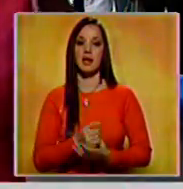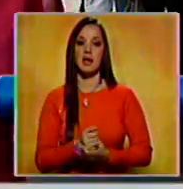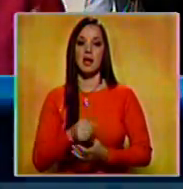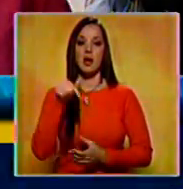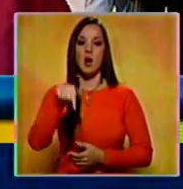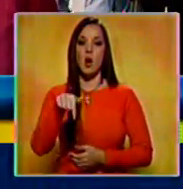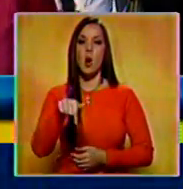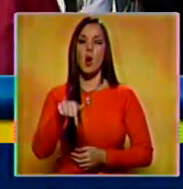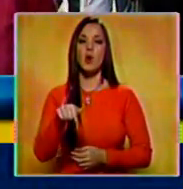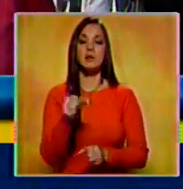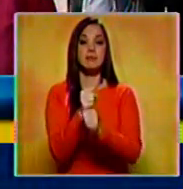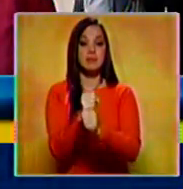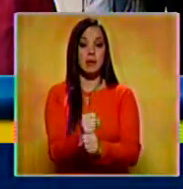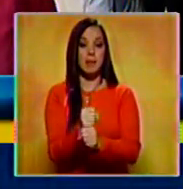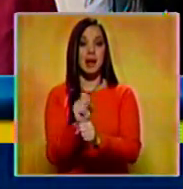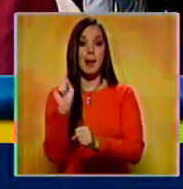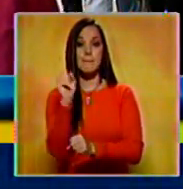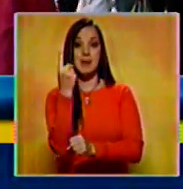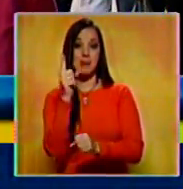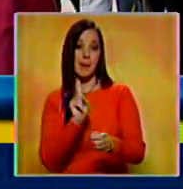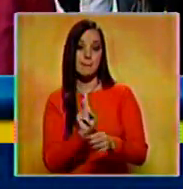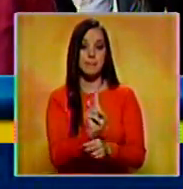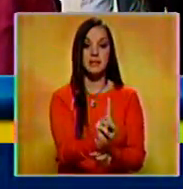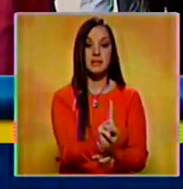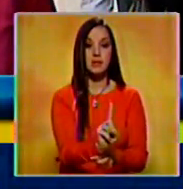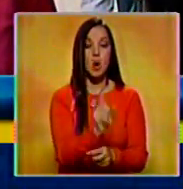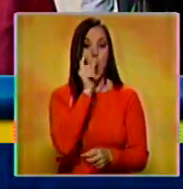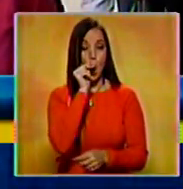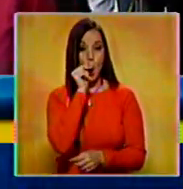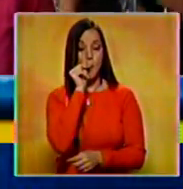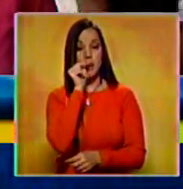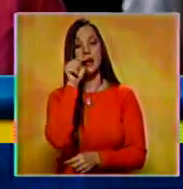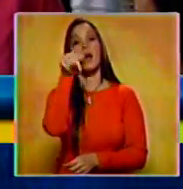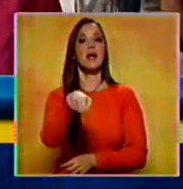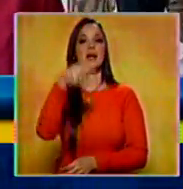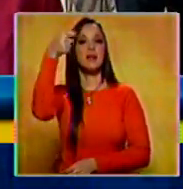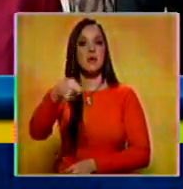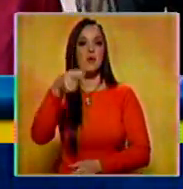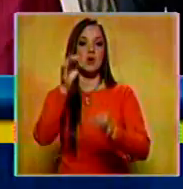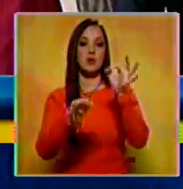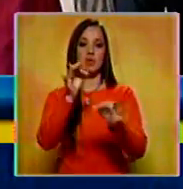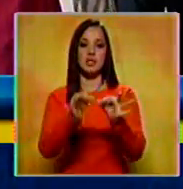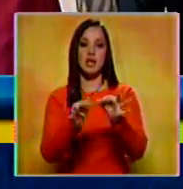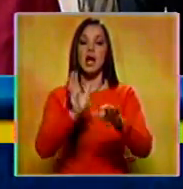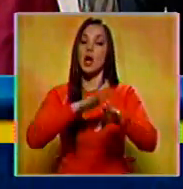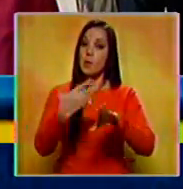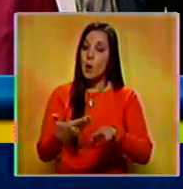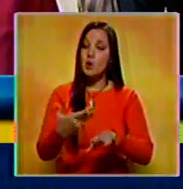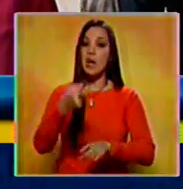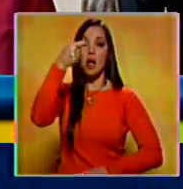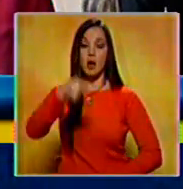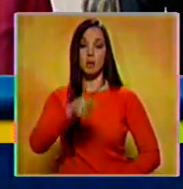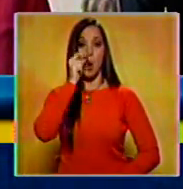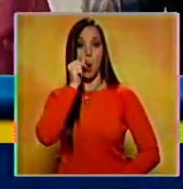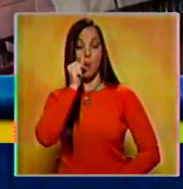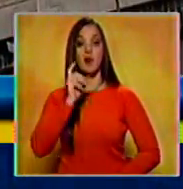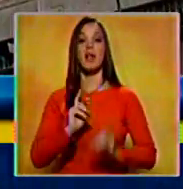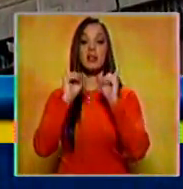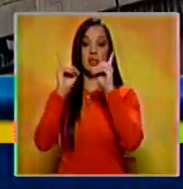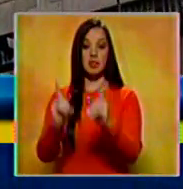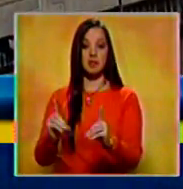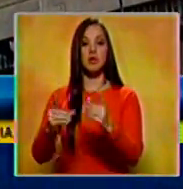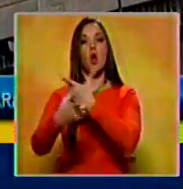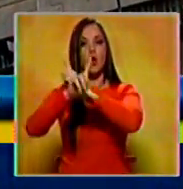la primera presentación de Cristian Jodak acá en el Palacio de Justicia, luego de que la Sala Constitucional del Tribunal Supremo de Justicia decidiera